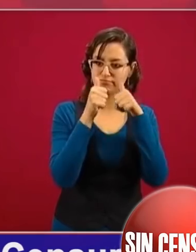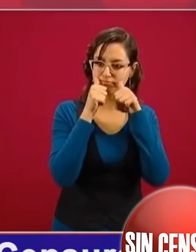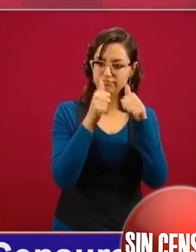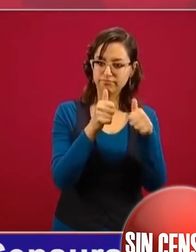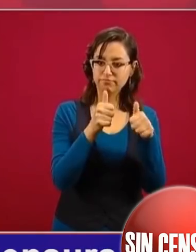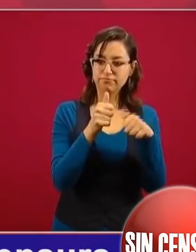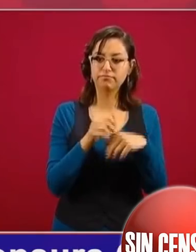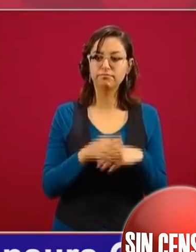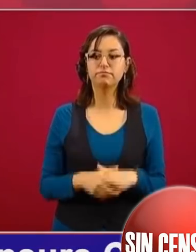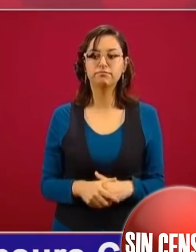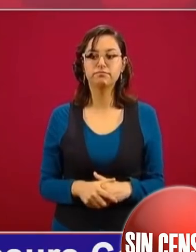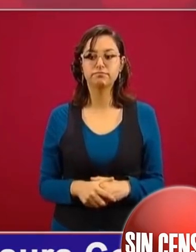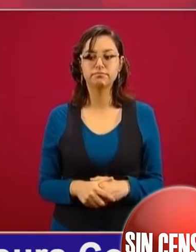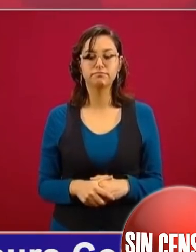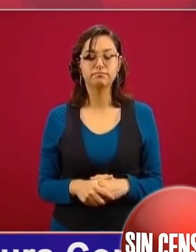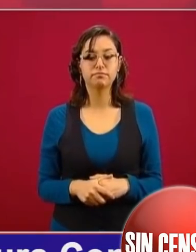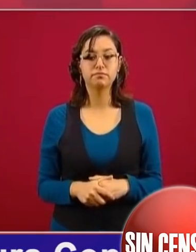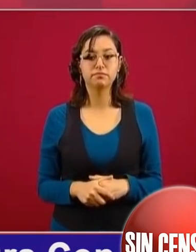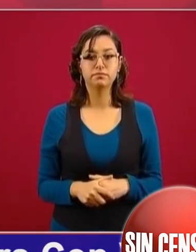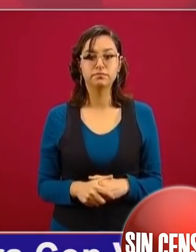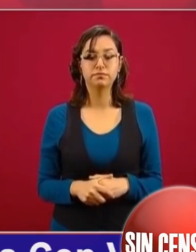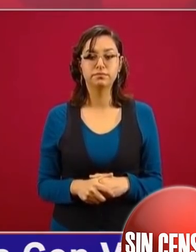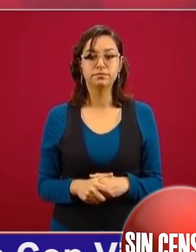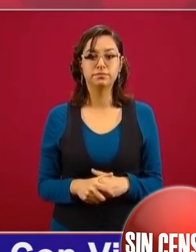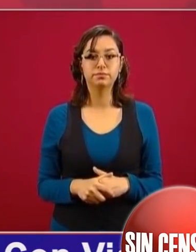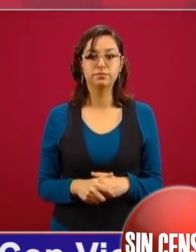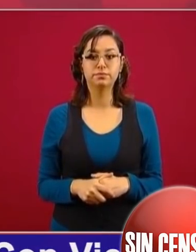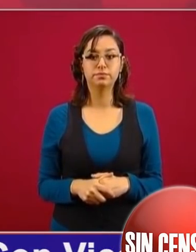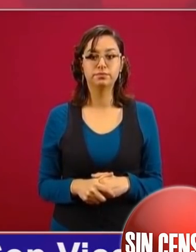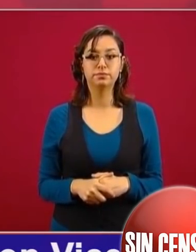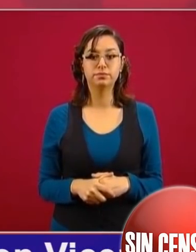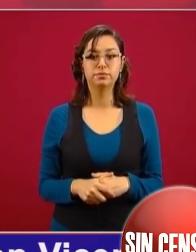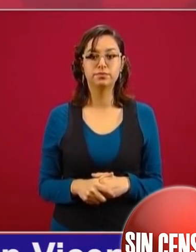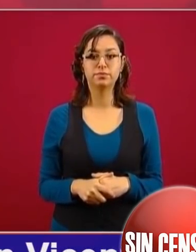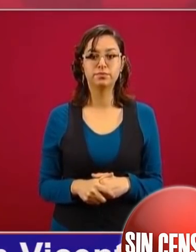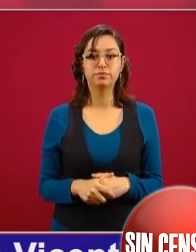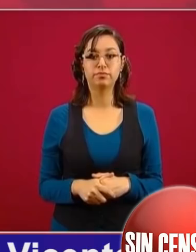Es un proceso de